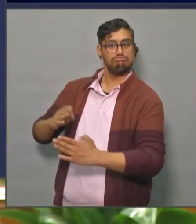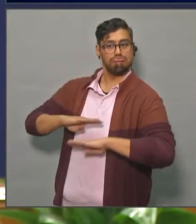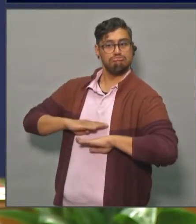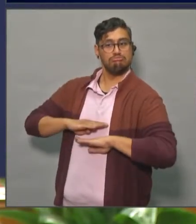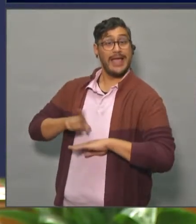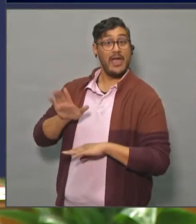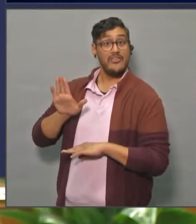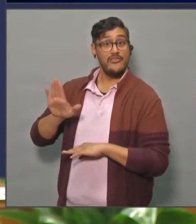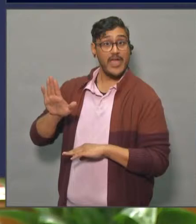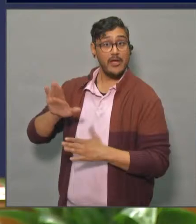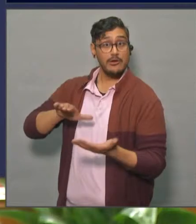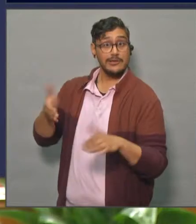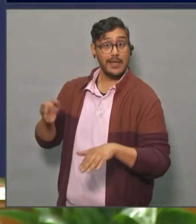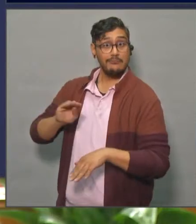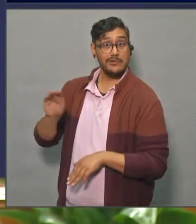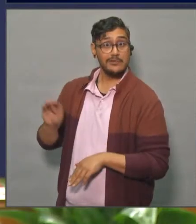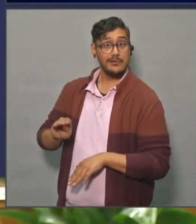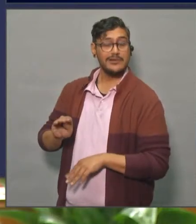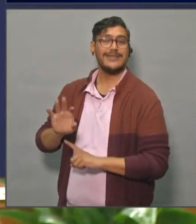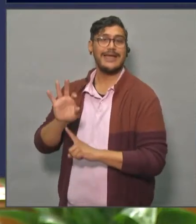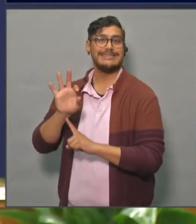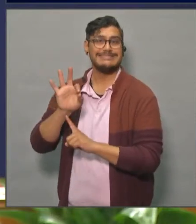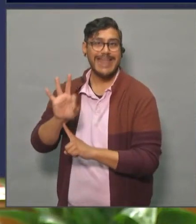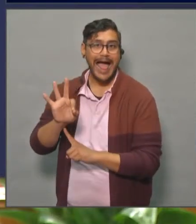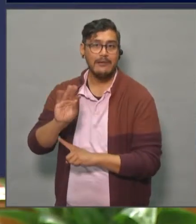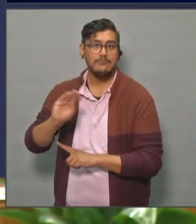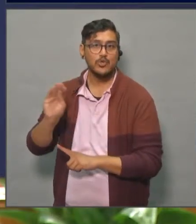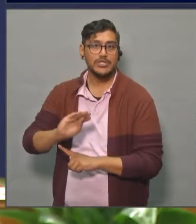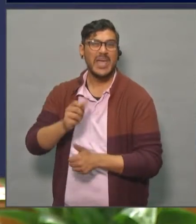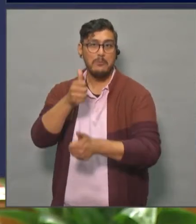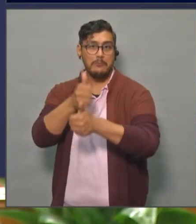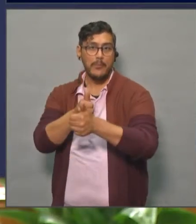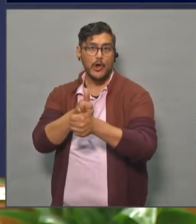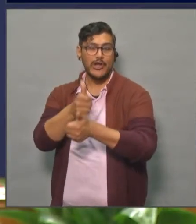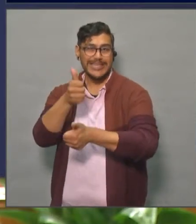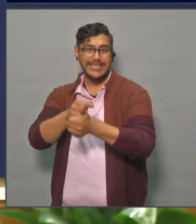de mortalidad de 9 por cada 100,000 personas.